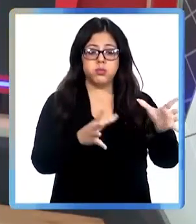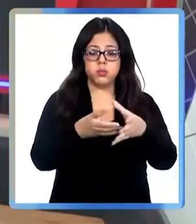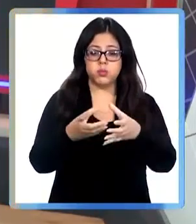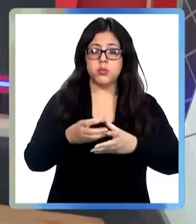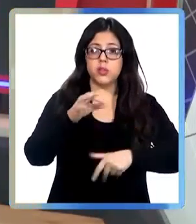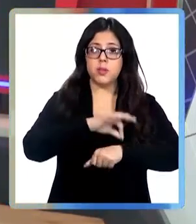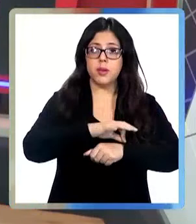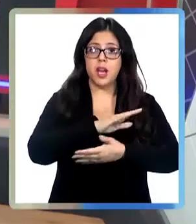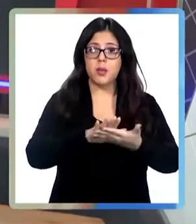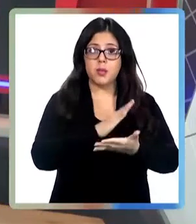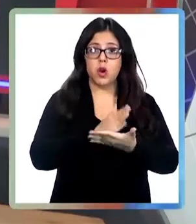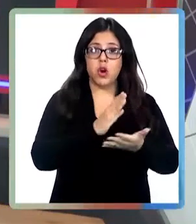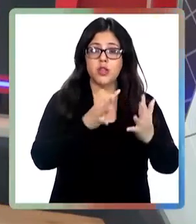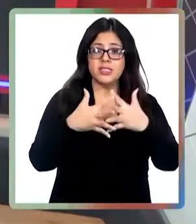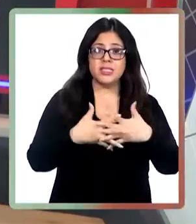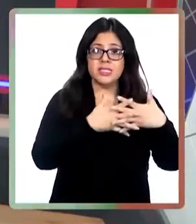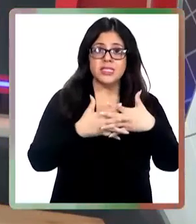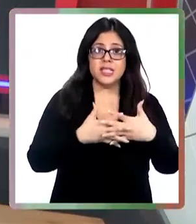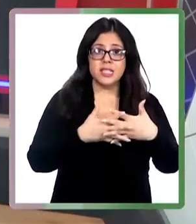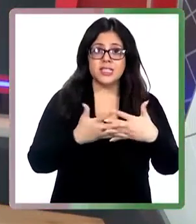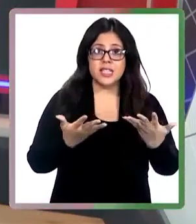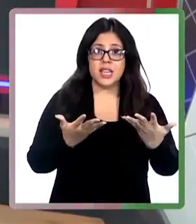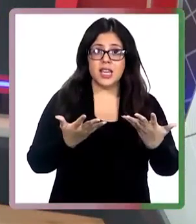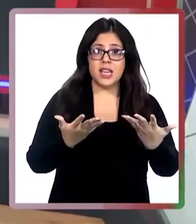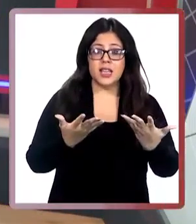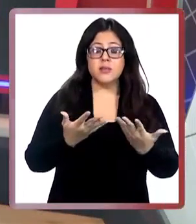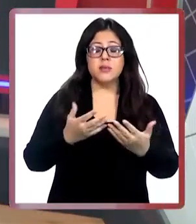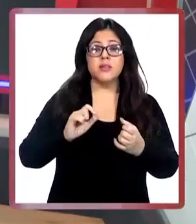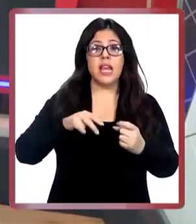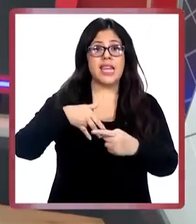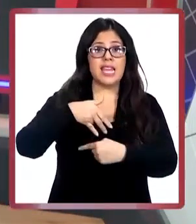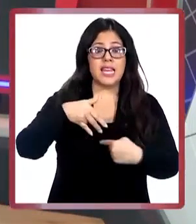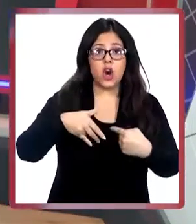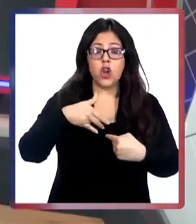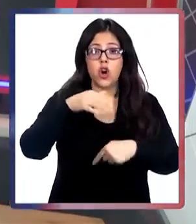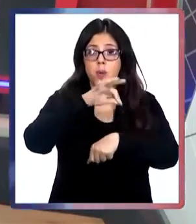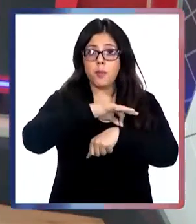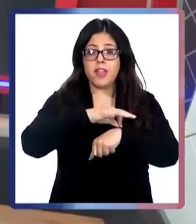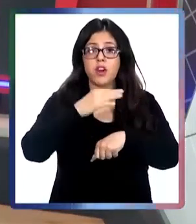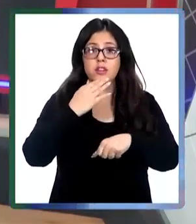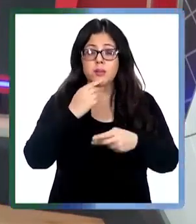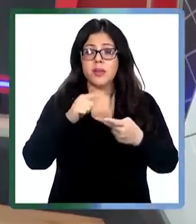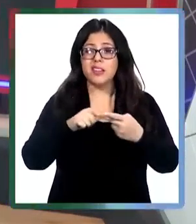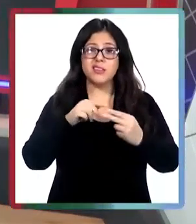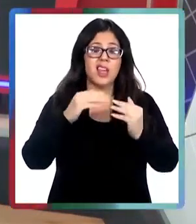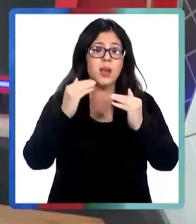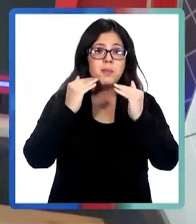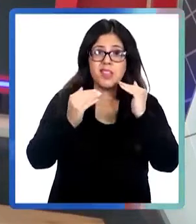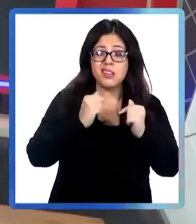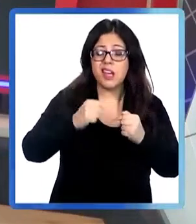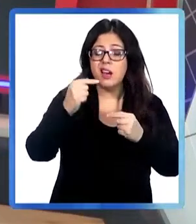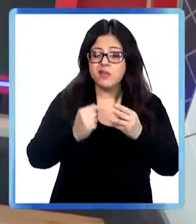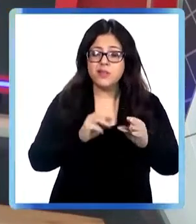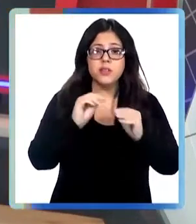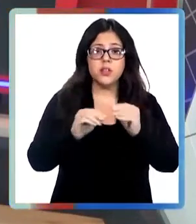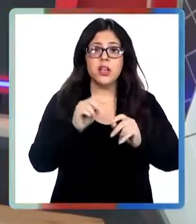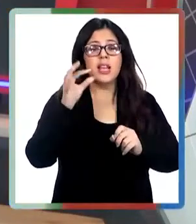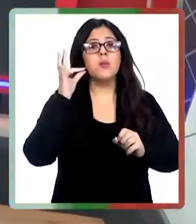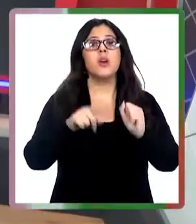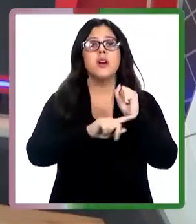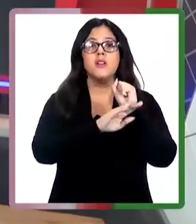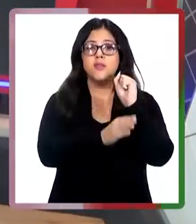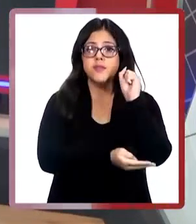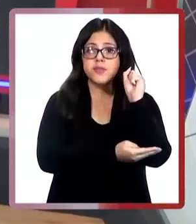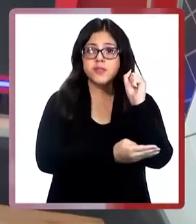asociaciones médicas como el Colegio Estadounidense de Obstetras y Ginecólogos, así como la Academia Estadounidense de Pediatría, recomiendan que las mujeres